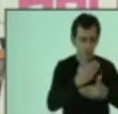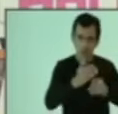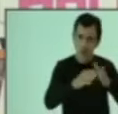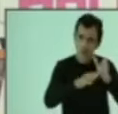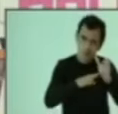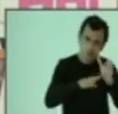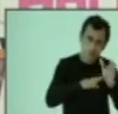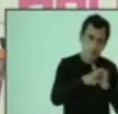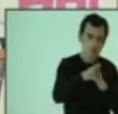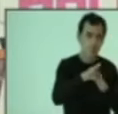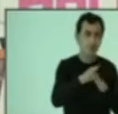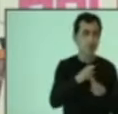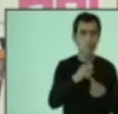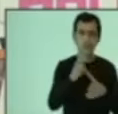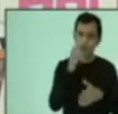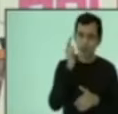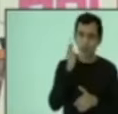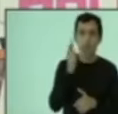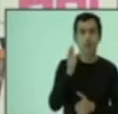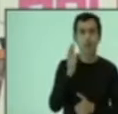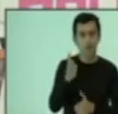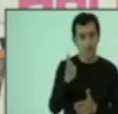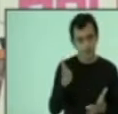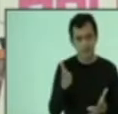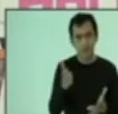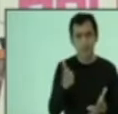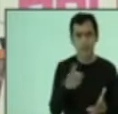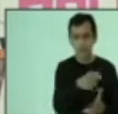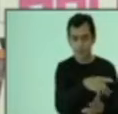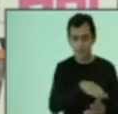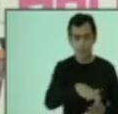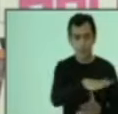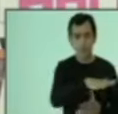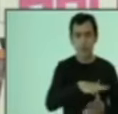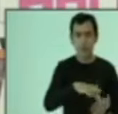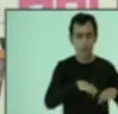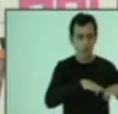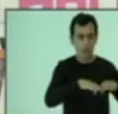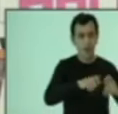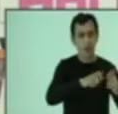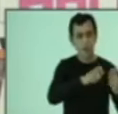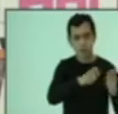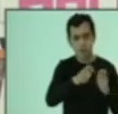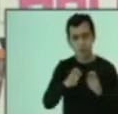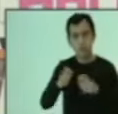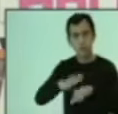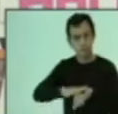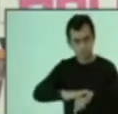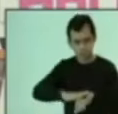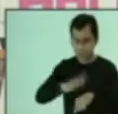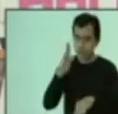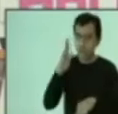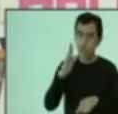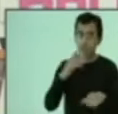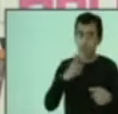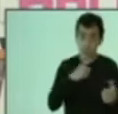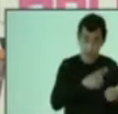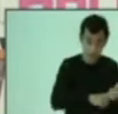poder también, ¿por qué no?, generar mayores fuentes de empleo, no solo dentro del municipio.